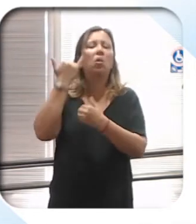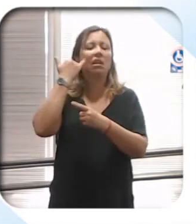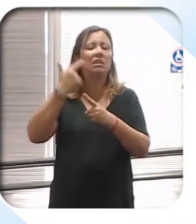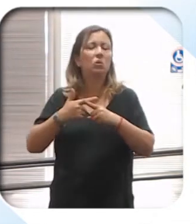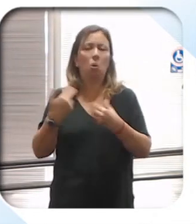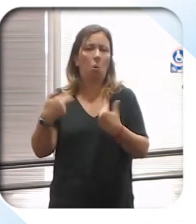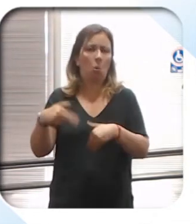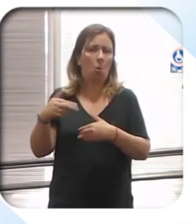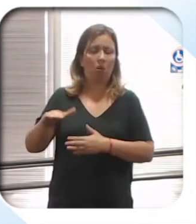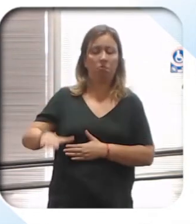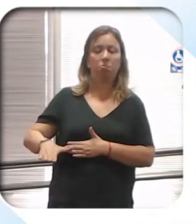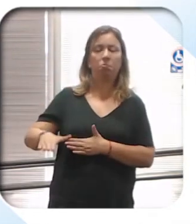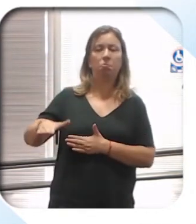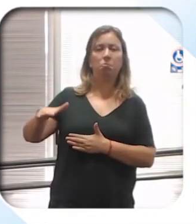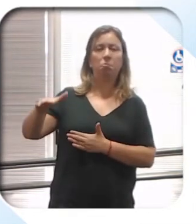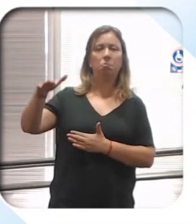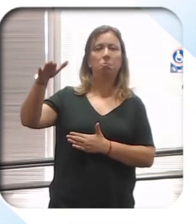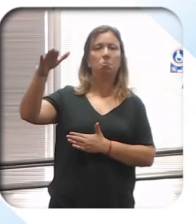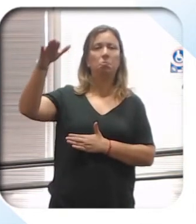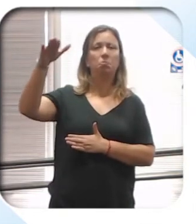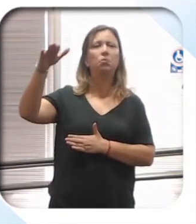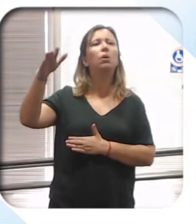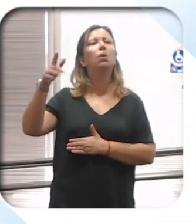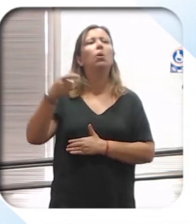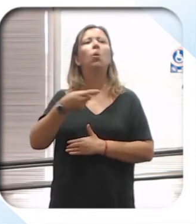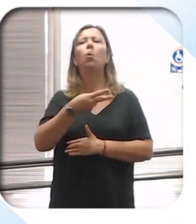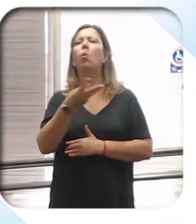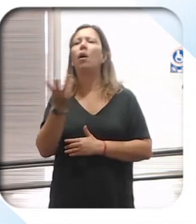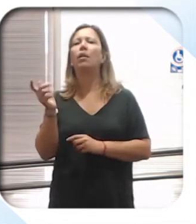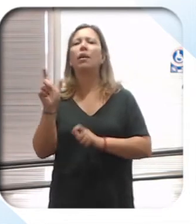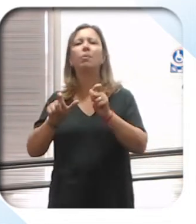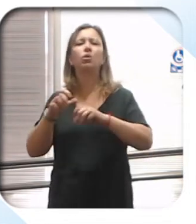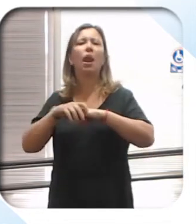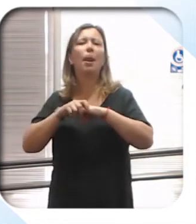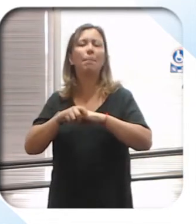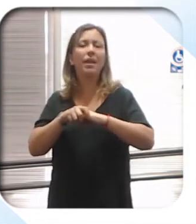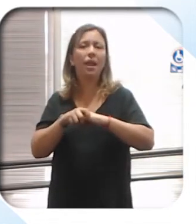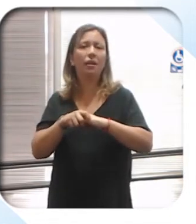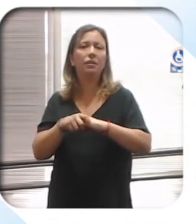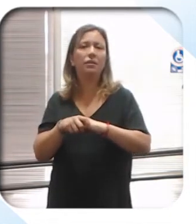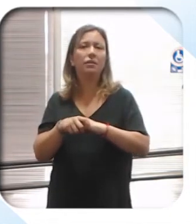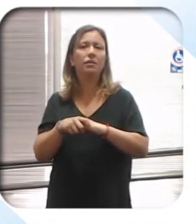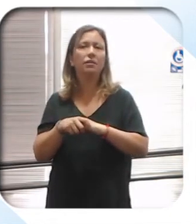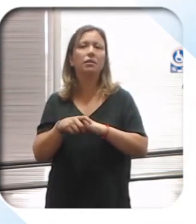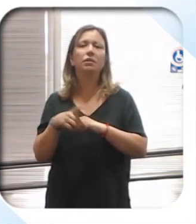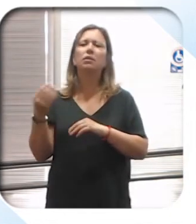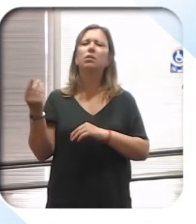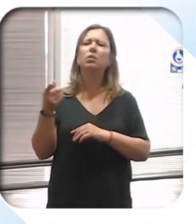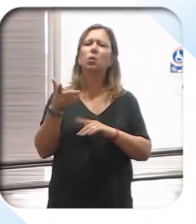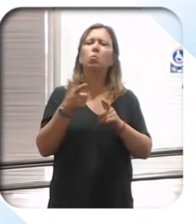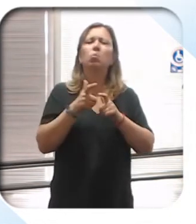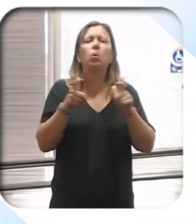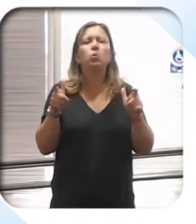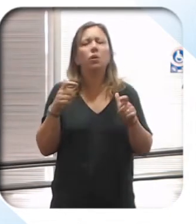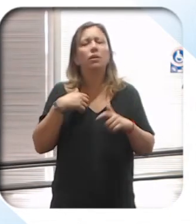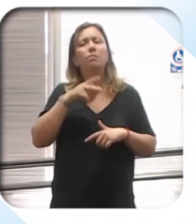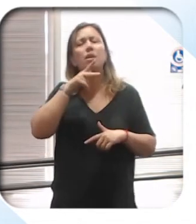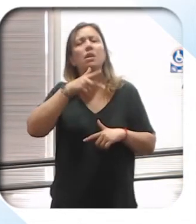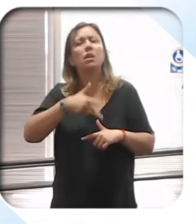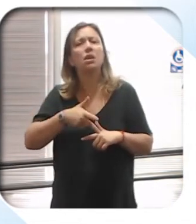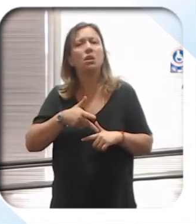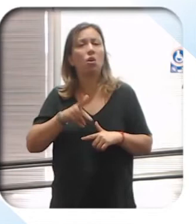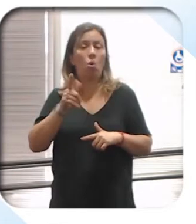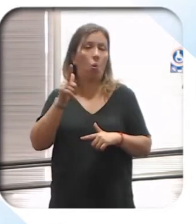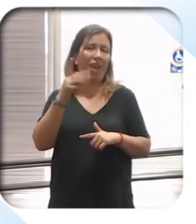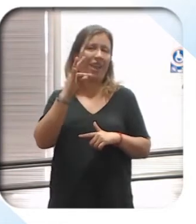sexualidad. ¿Cuánta gente tenemos amiga que viene y te dice, por suerte mi hijo no